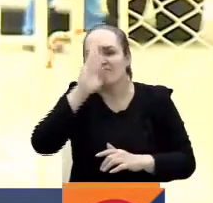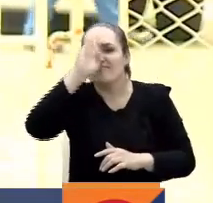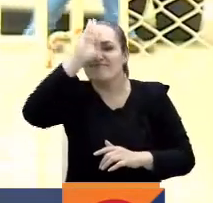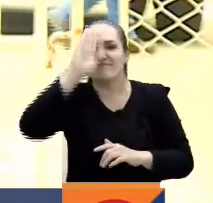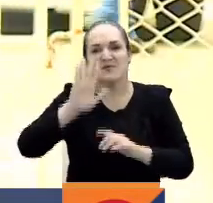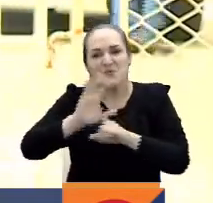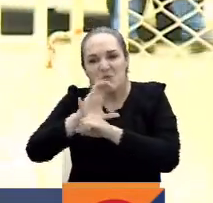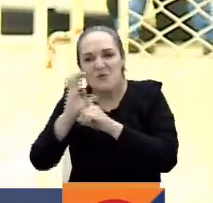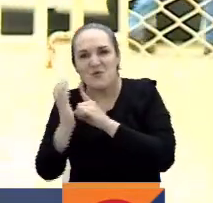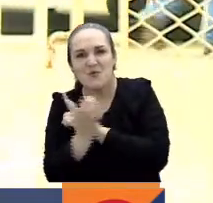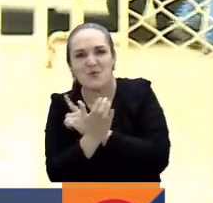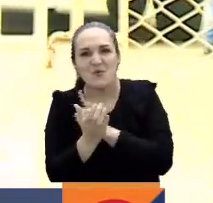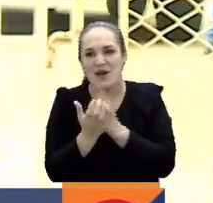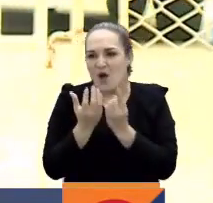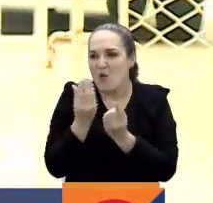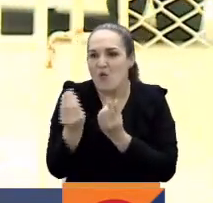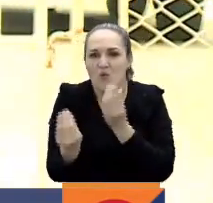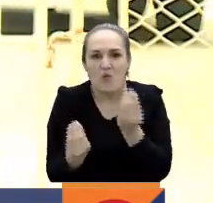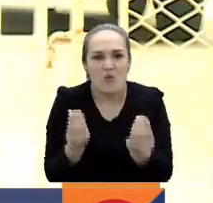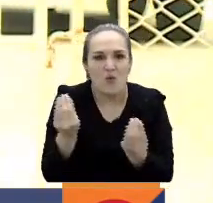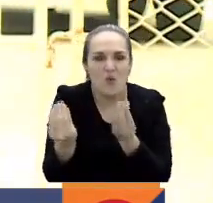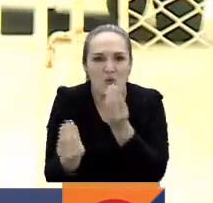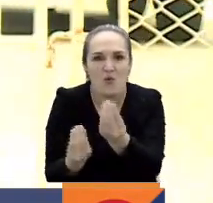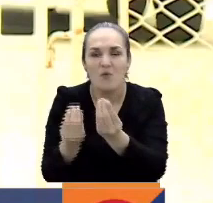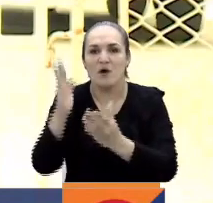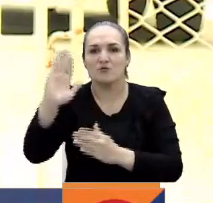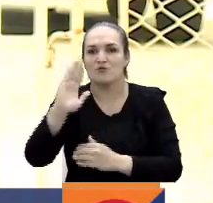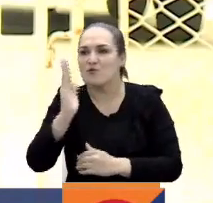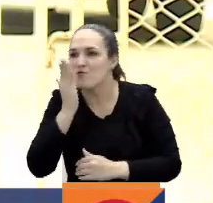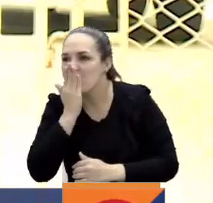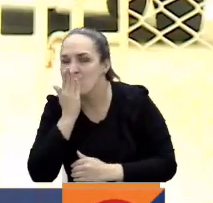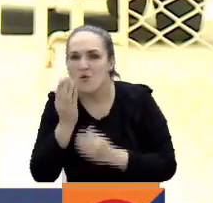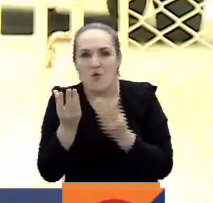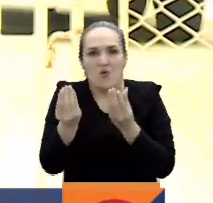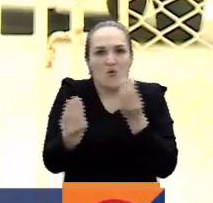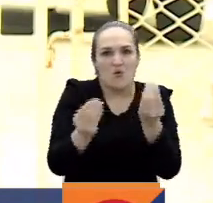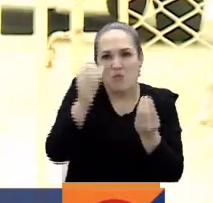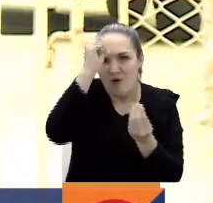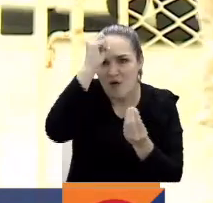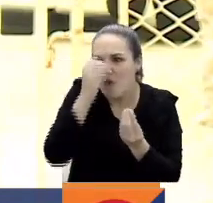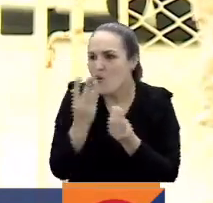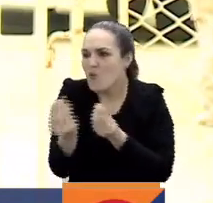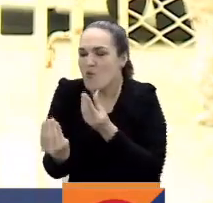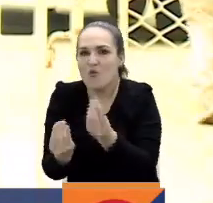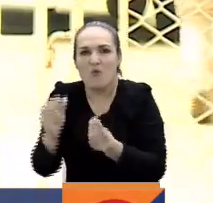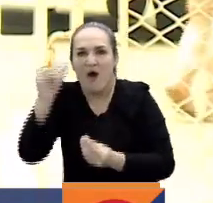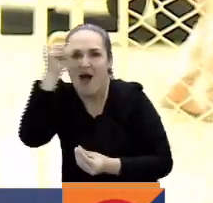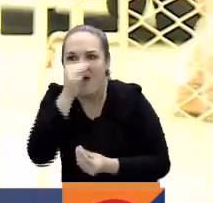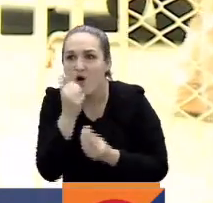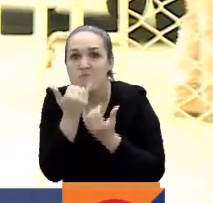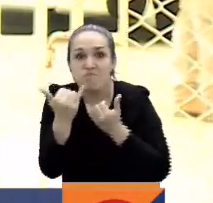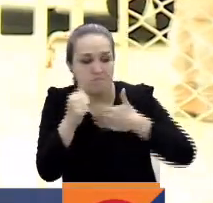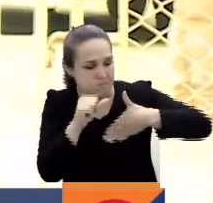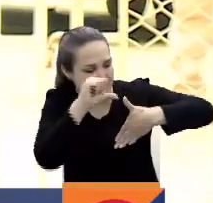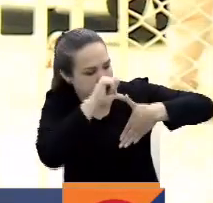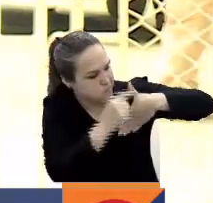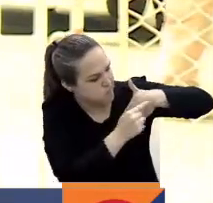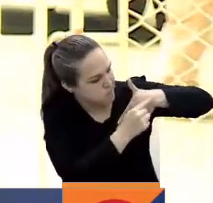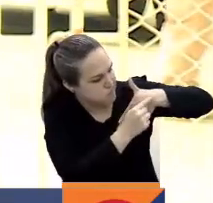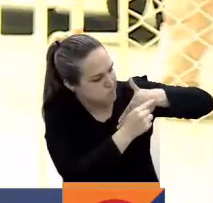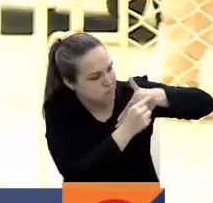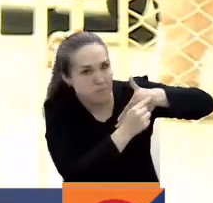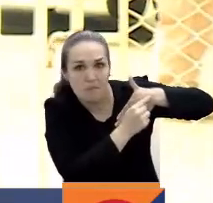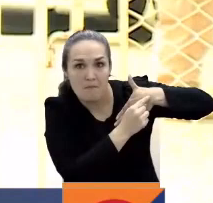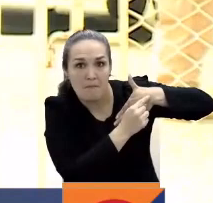étnica, hindúes, afros, pero que posibilitan realmente la construcción del